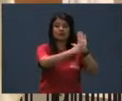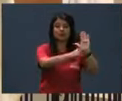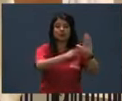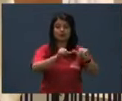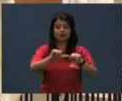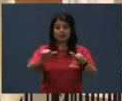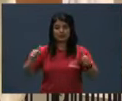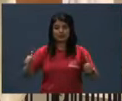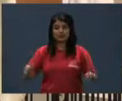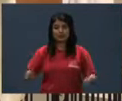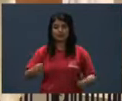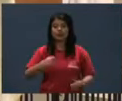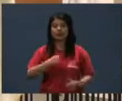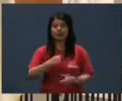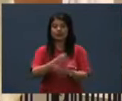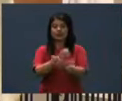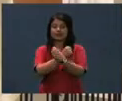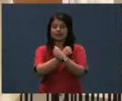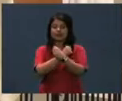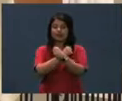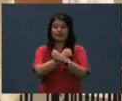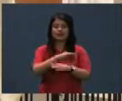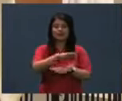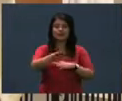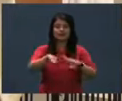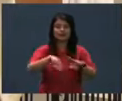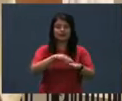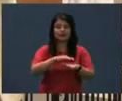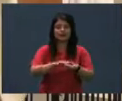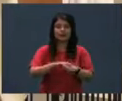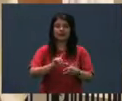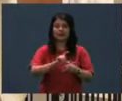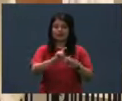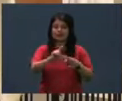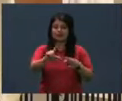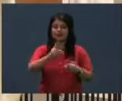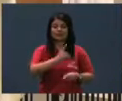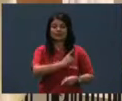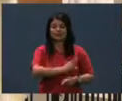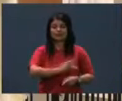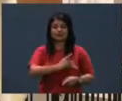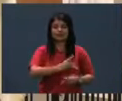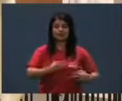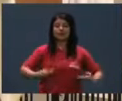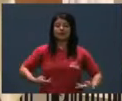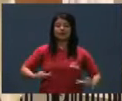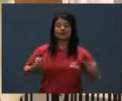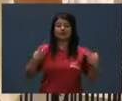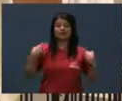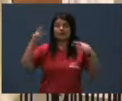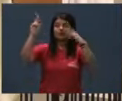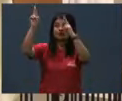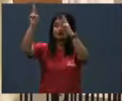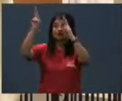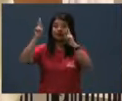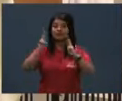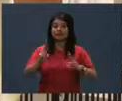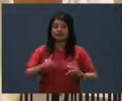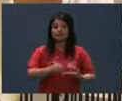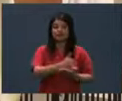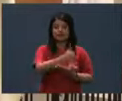altar. Te amo sobre todas las cosas y deseo vivamente recibirte dentro de mi